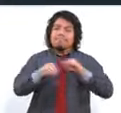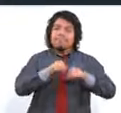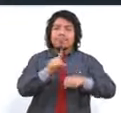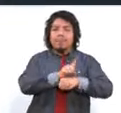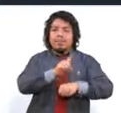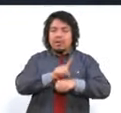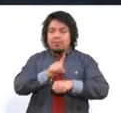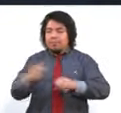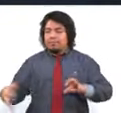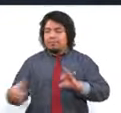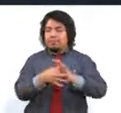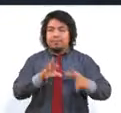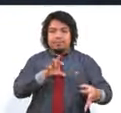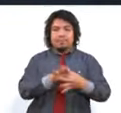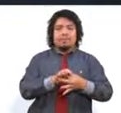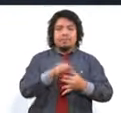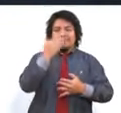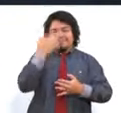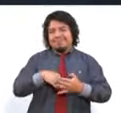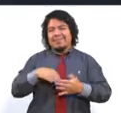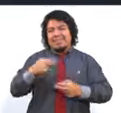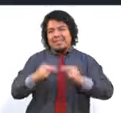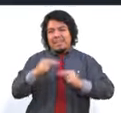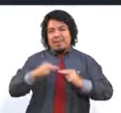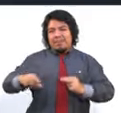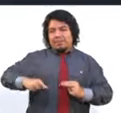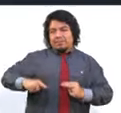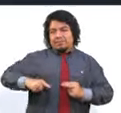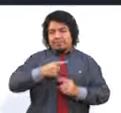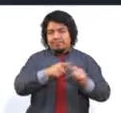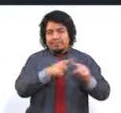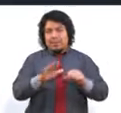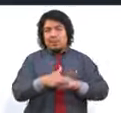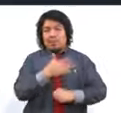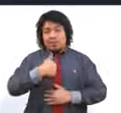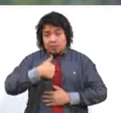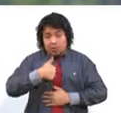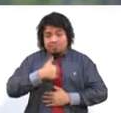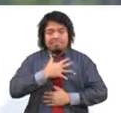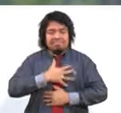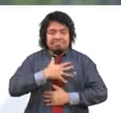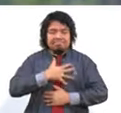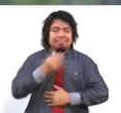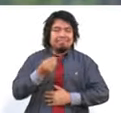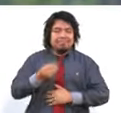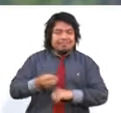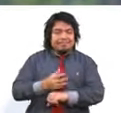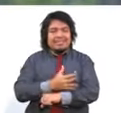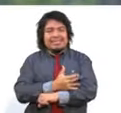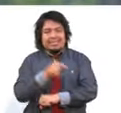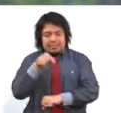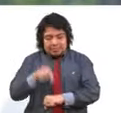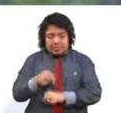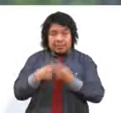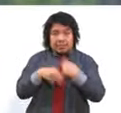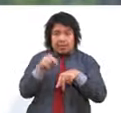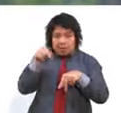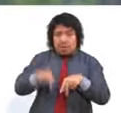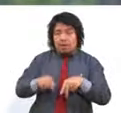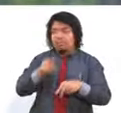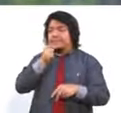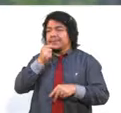coordinado entre los distintos niveles de gobierno. Por eso me da mucho gusto poder estar aquí en las instalaciones